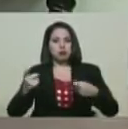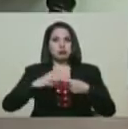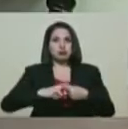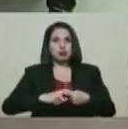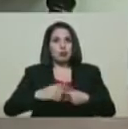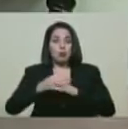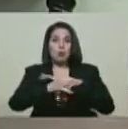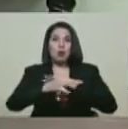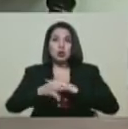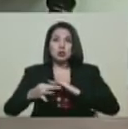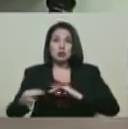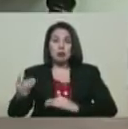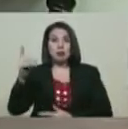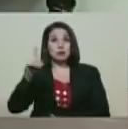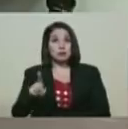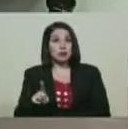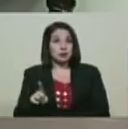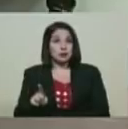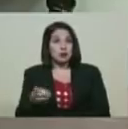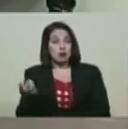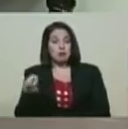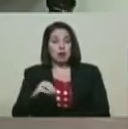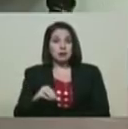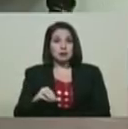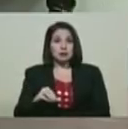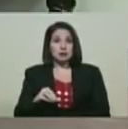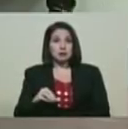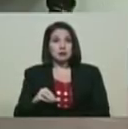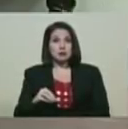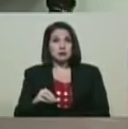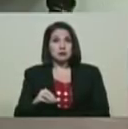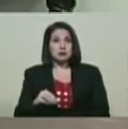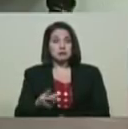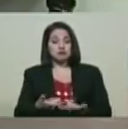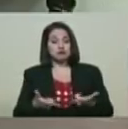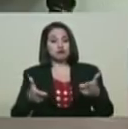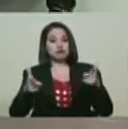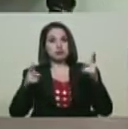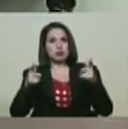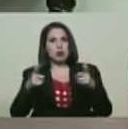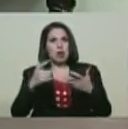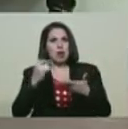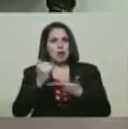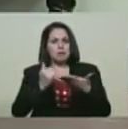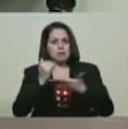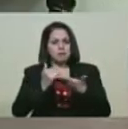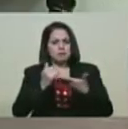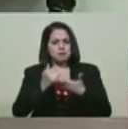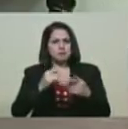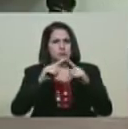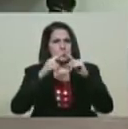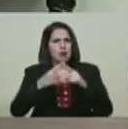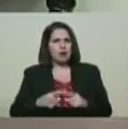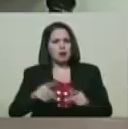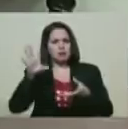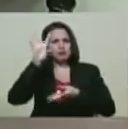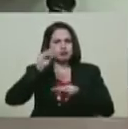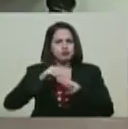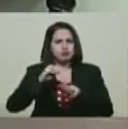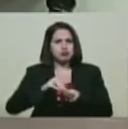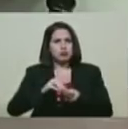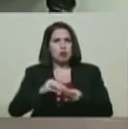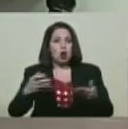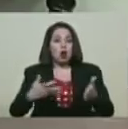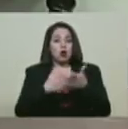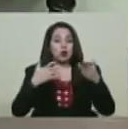municipal. Además, nos va a permitir la habilitación de empresas de registro, simplificación de trámites y lucha